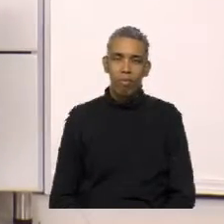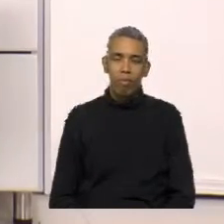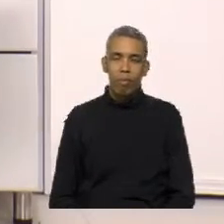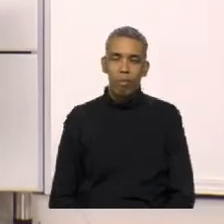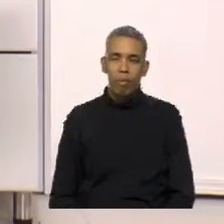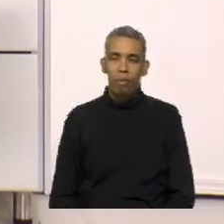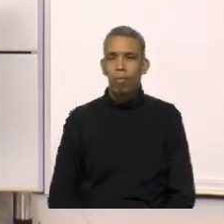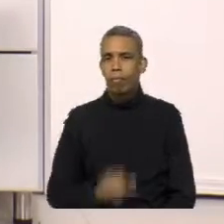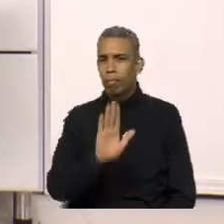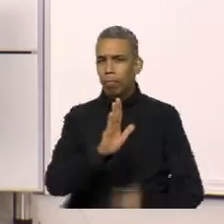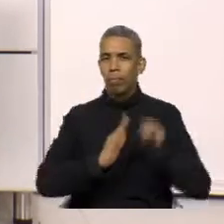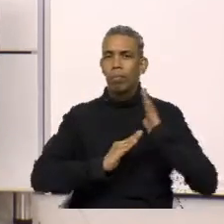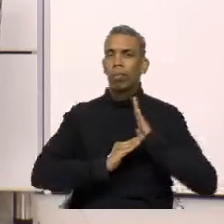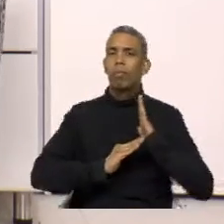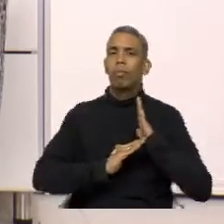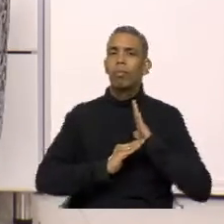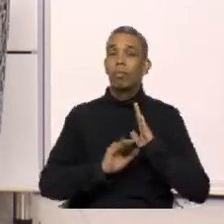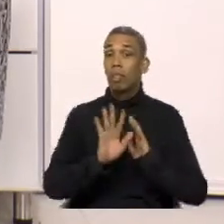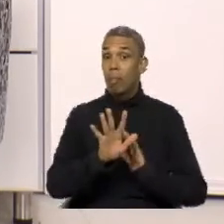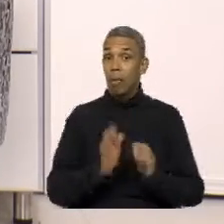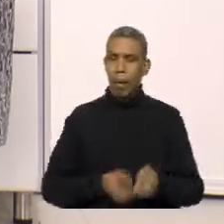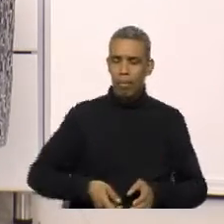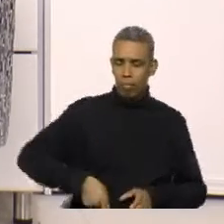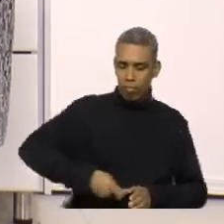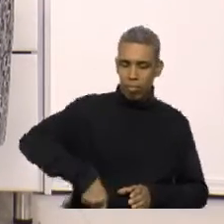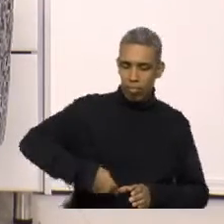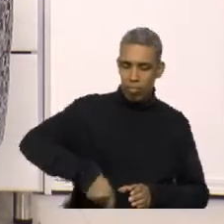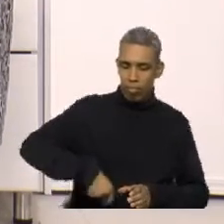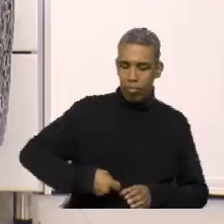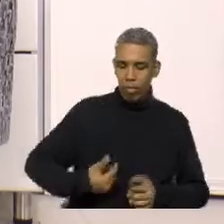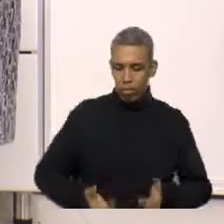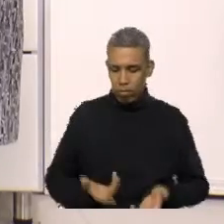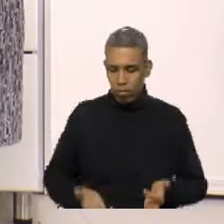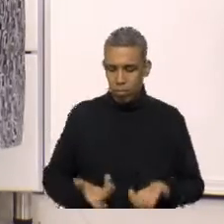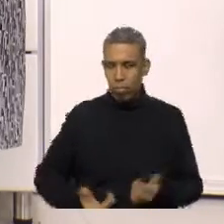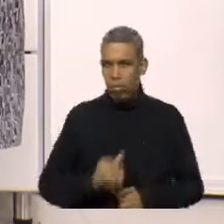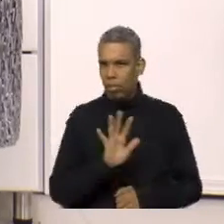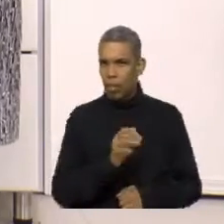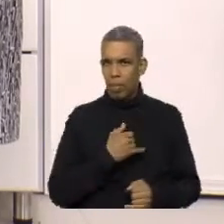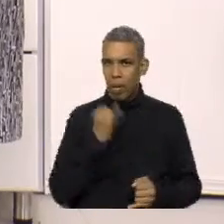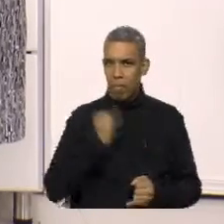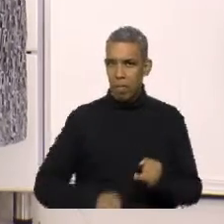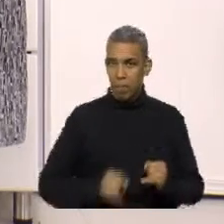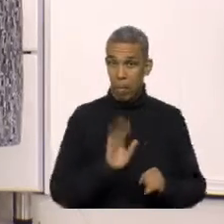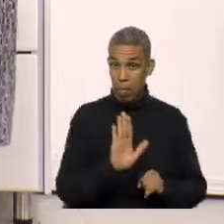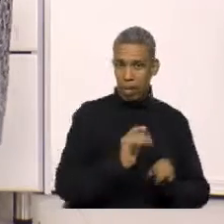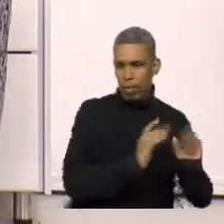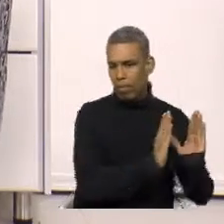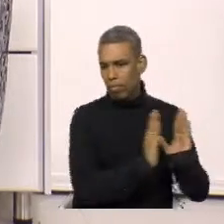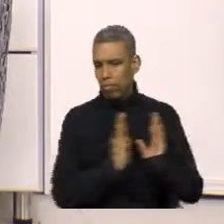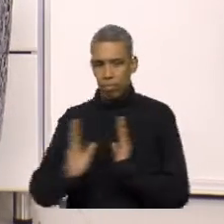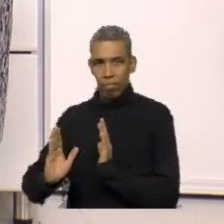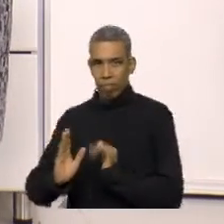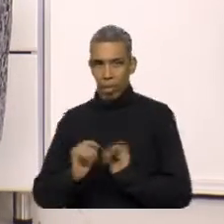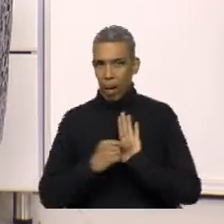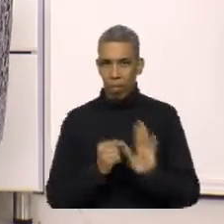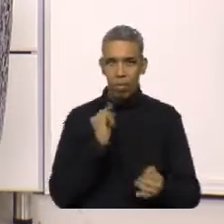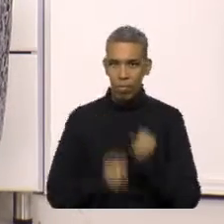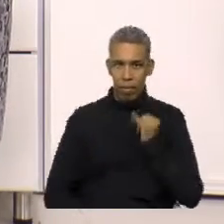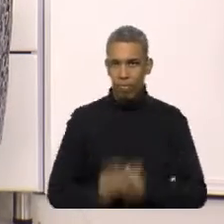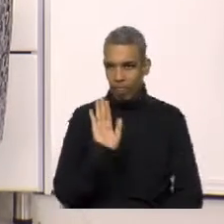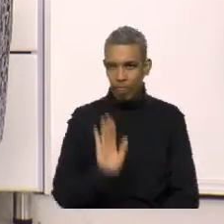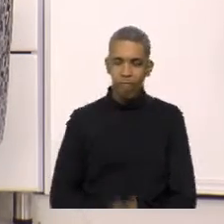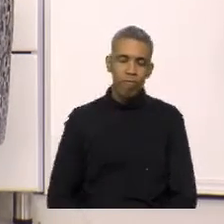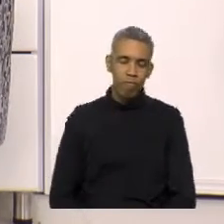otra pausa comercial. Yo me quedo mezclando acá el ceviche y ya básicamente vamos a emplatar con el puré